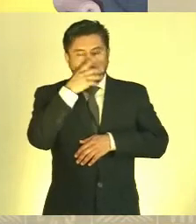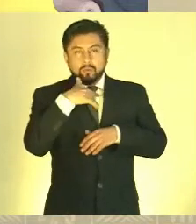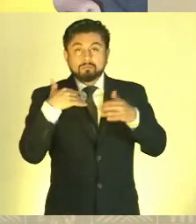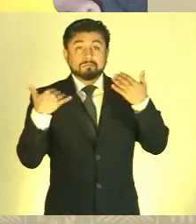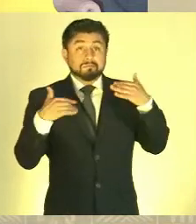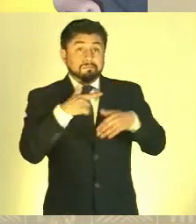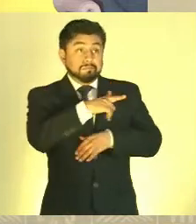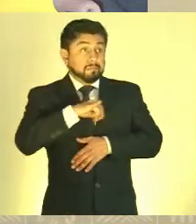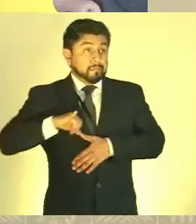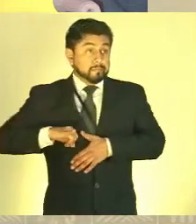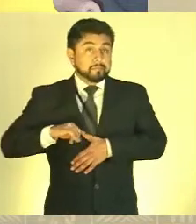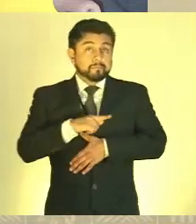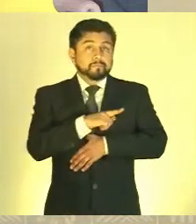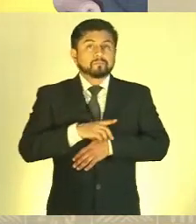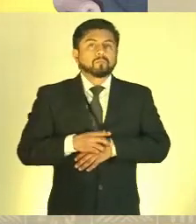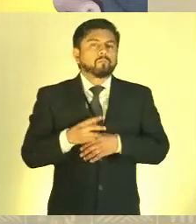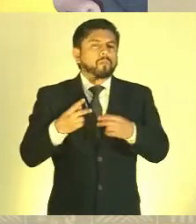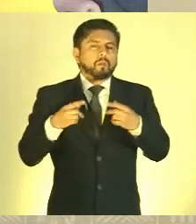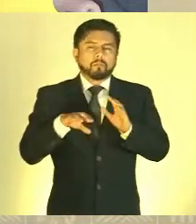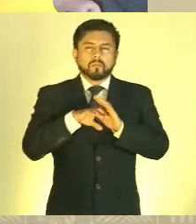un maestro